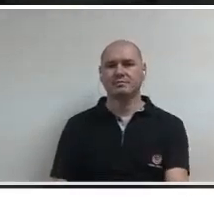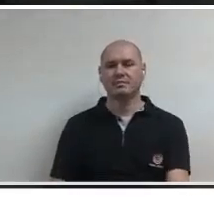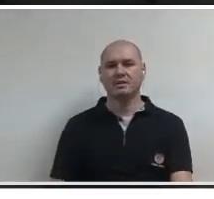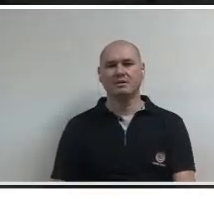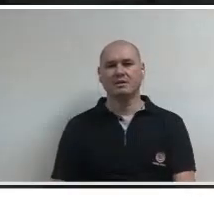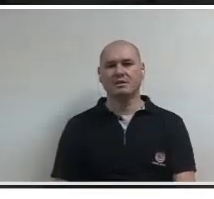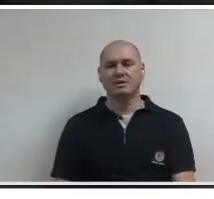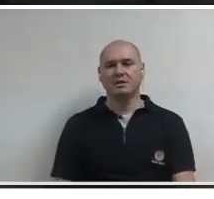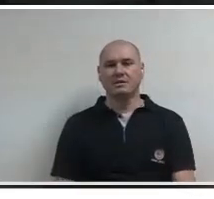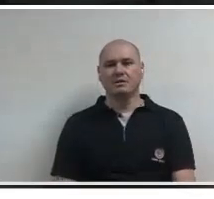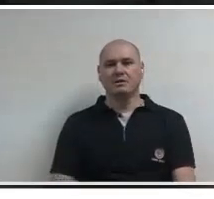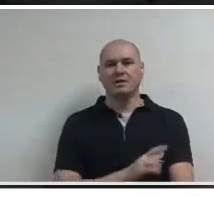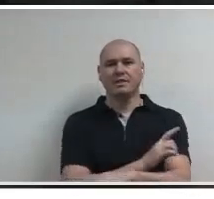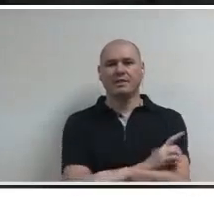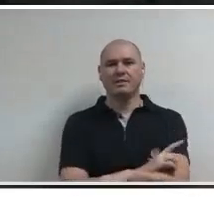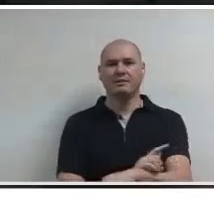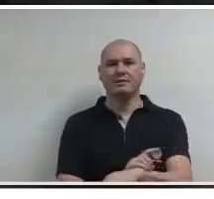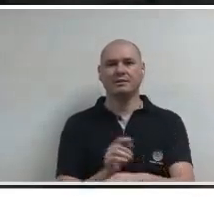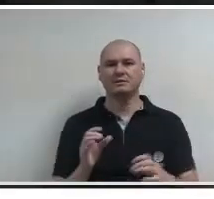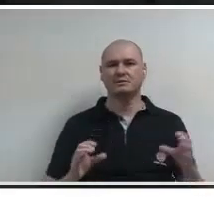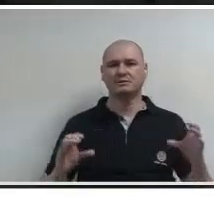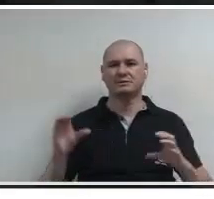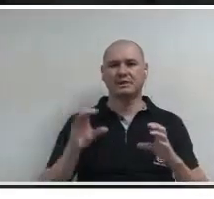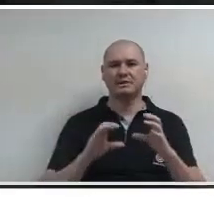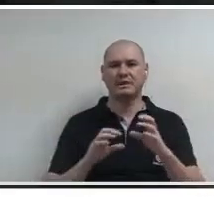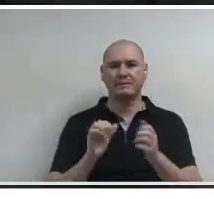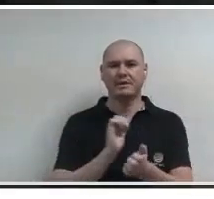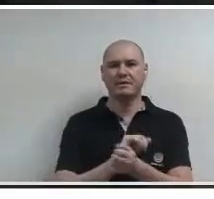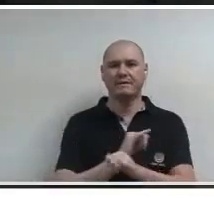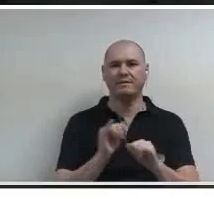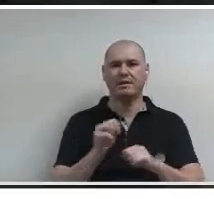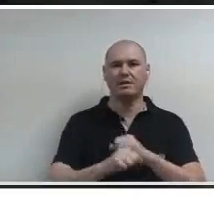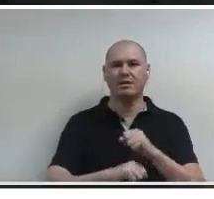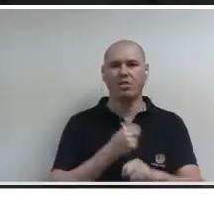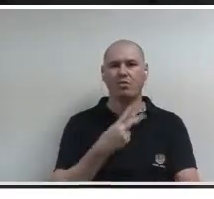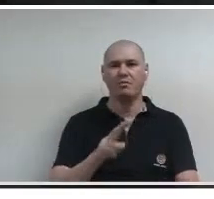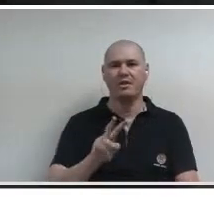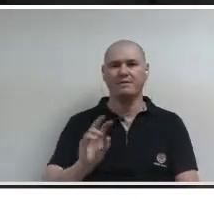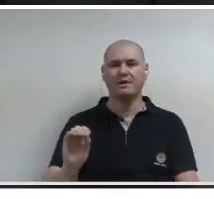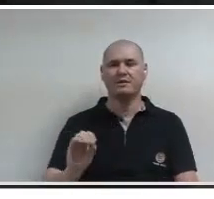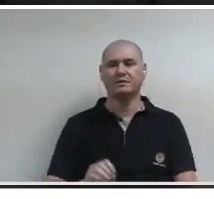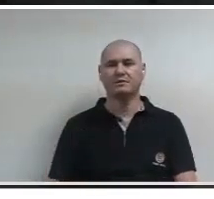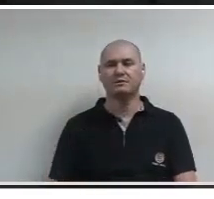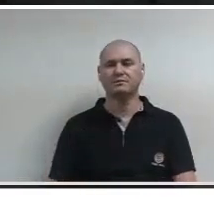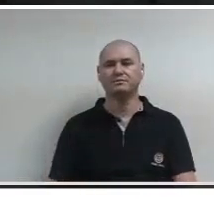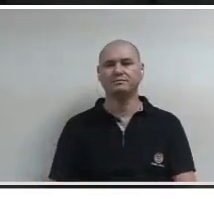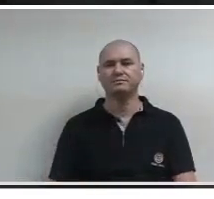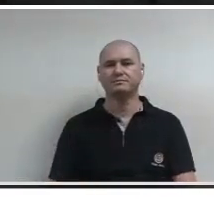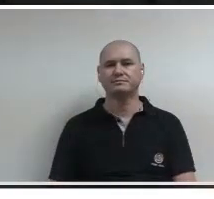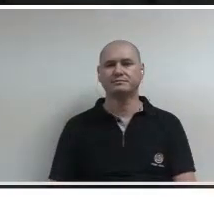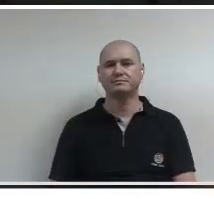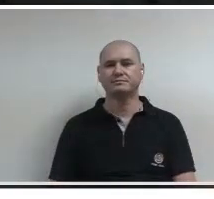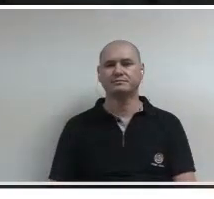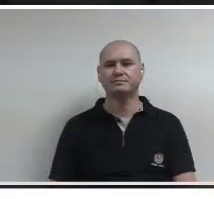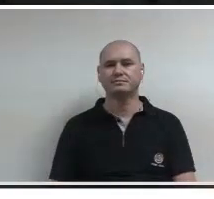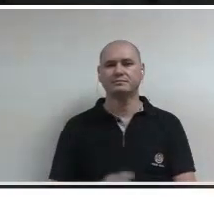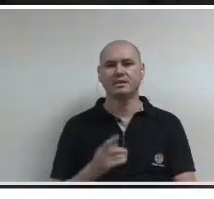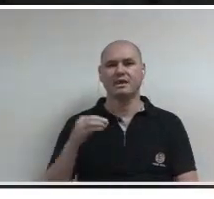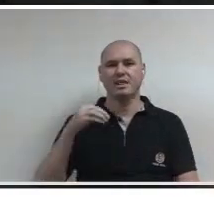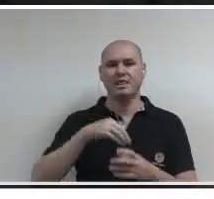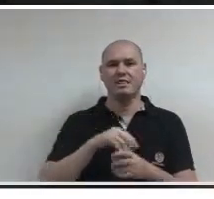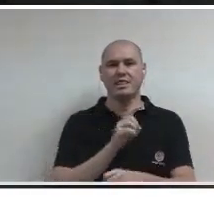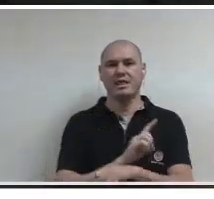derecho. Una especialización en ciencias penales que incluyó. Ya he hecho una ciencia penal, pero tiene especialización en 2020,